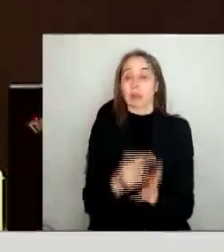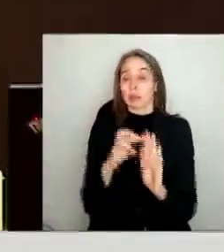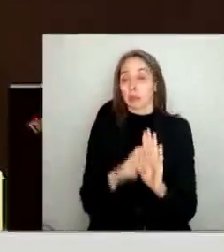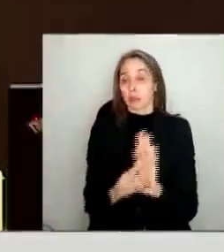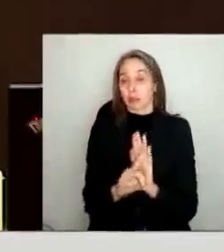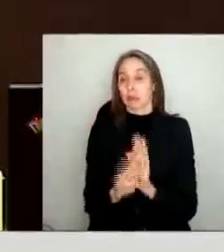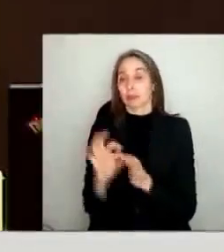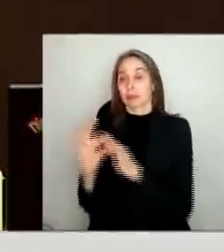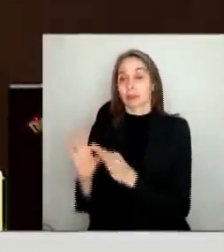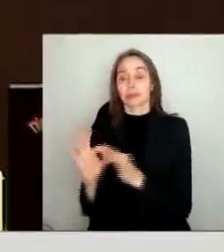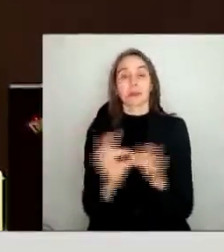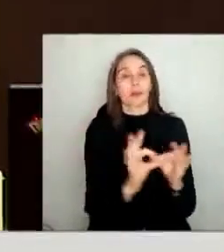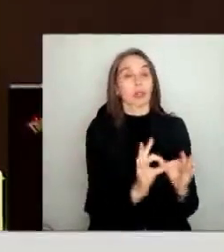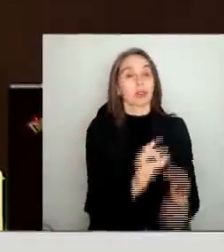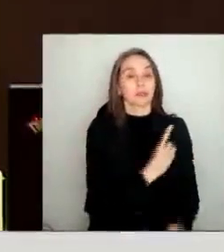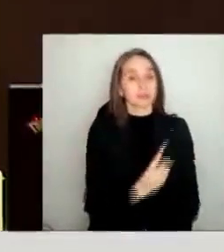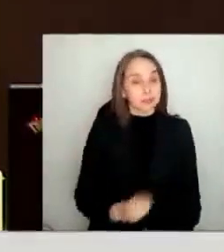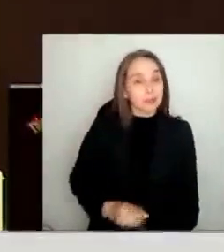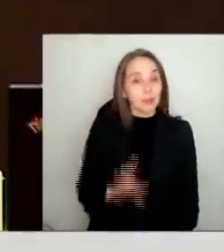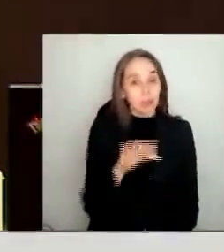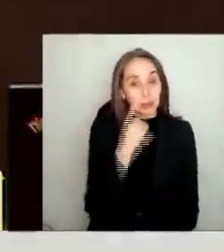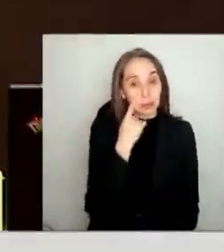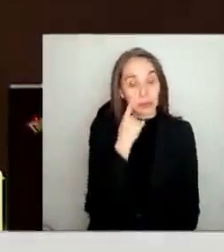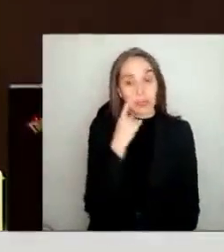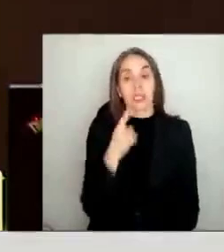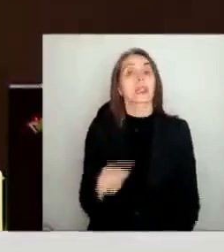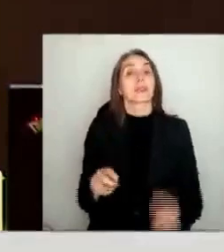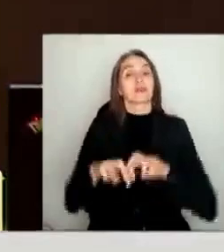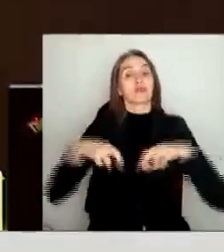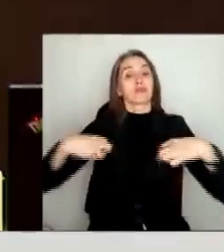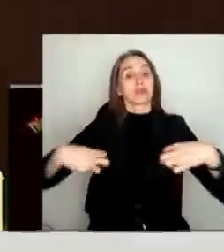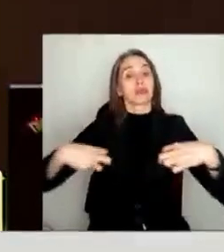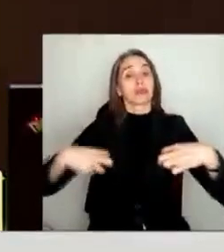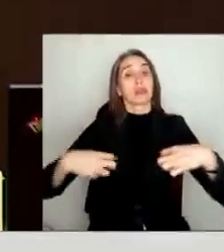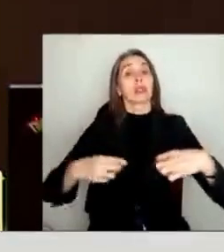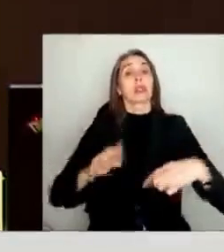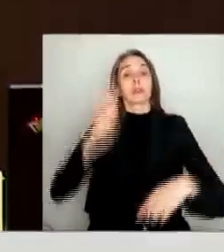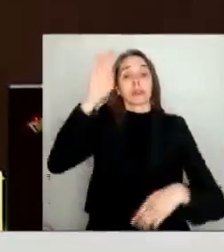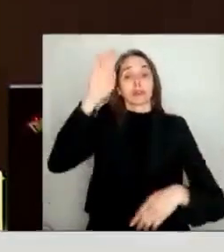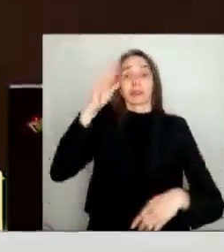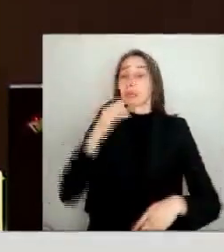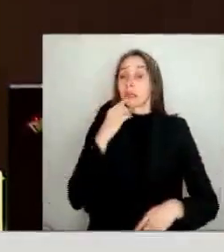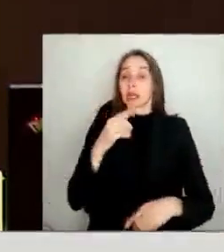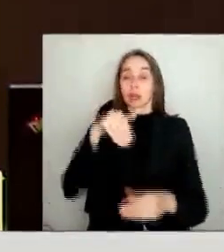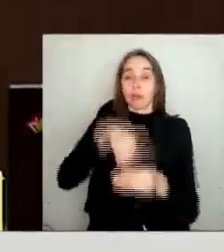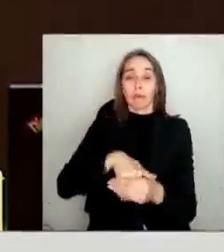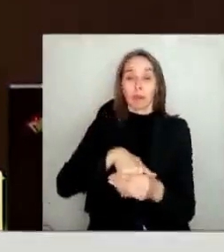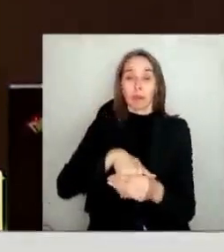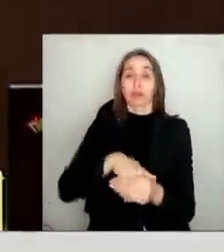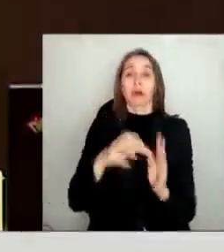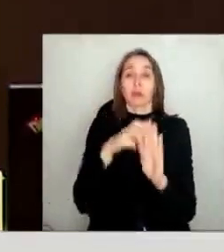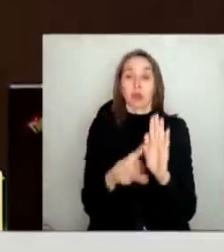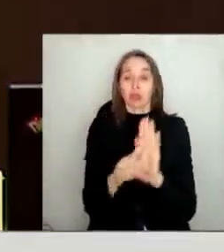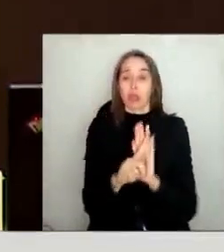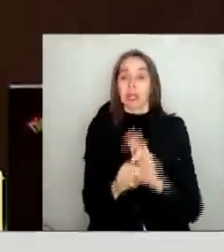Gracias diputado a ver como la sala se acaba de pronunciar en el en en establecer este proyecto de ley en la comisión